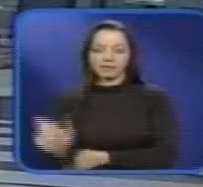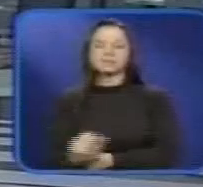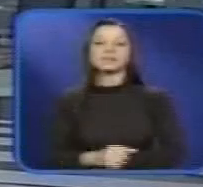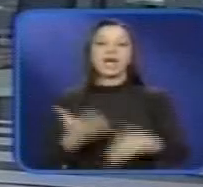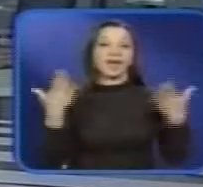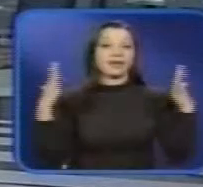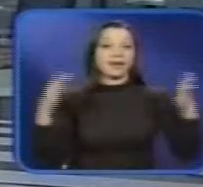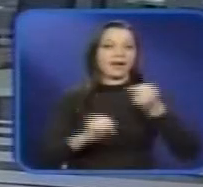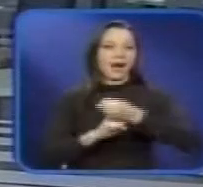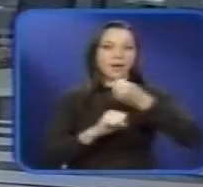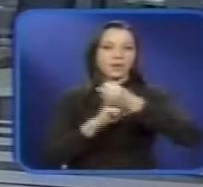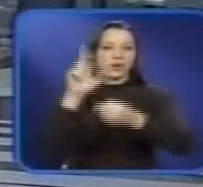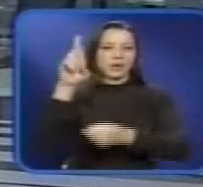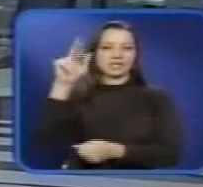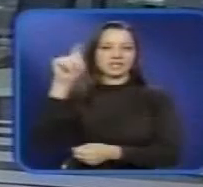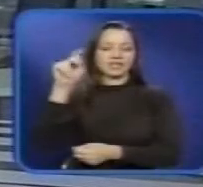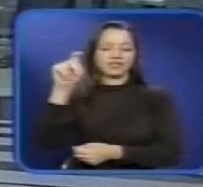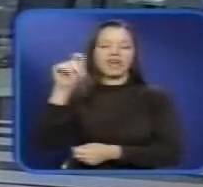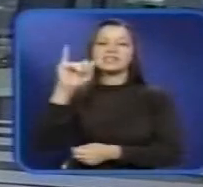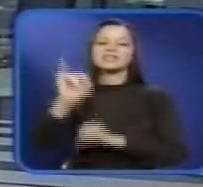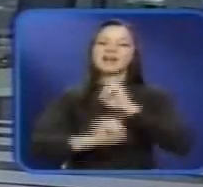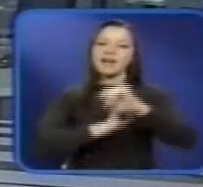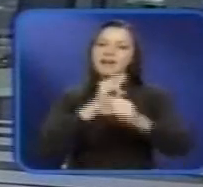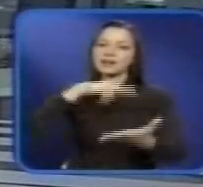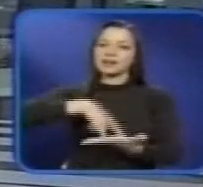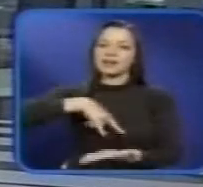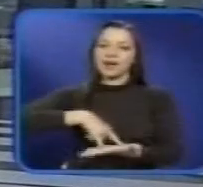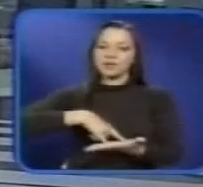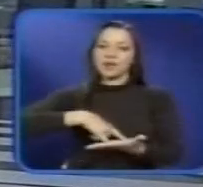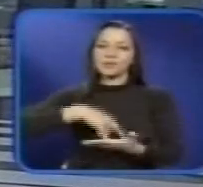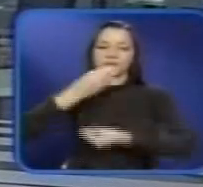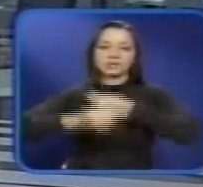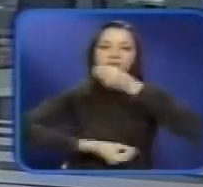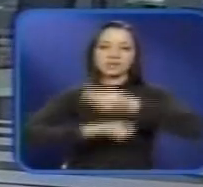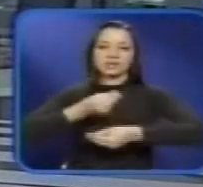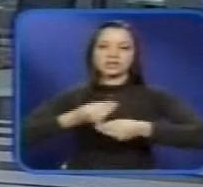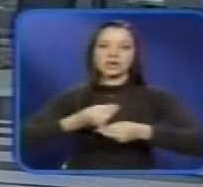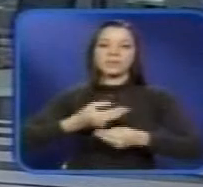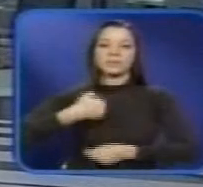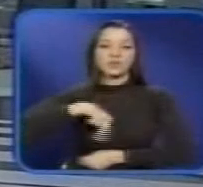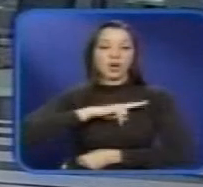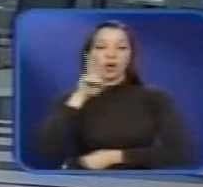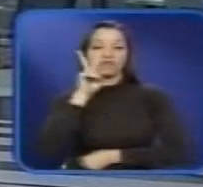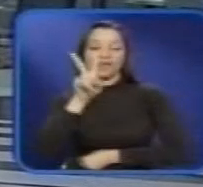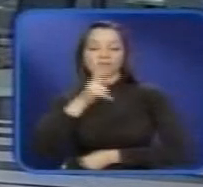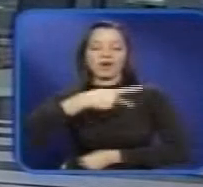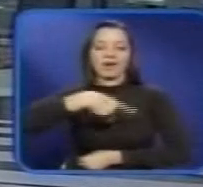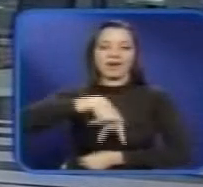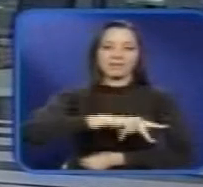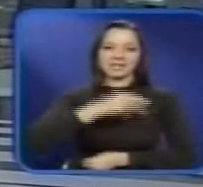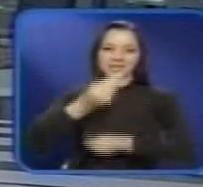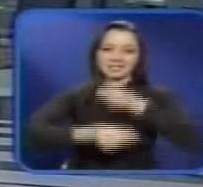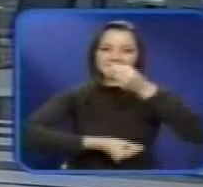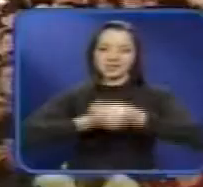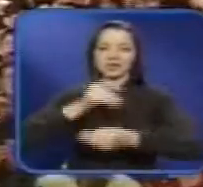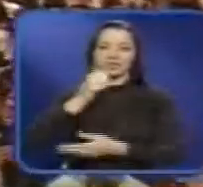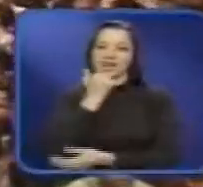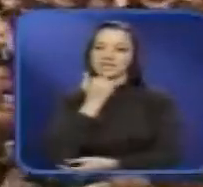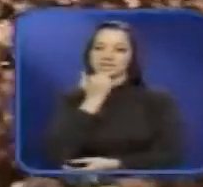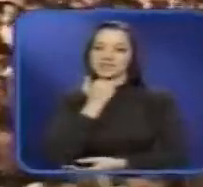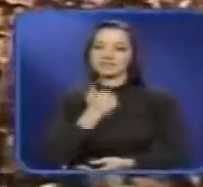yo recibió receta internacional en el estado carabobo durante la realización del evento nos vemos en la plaza efectuado en valencia